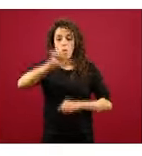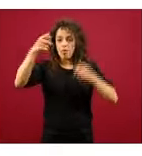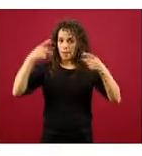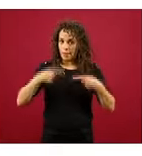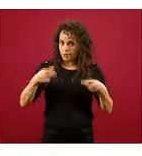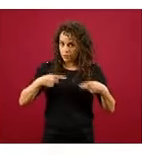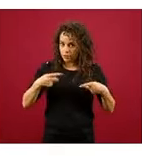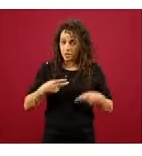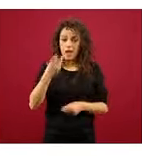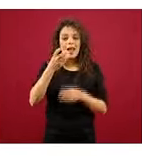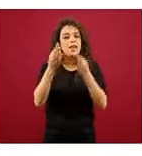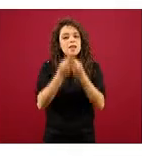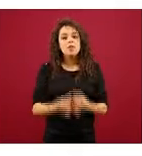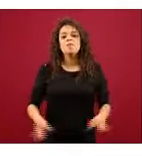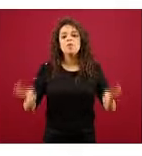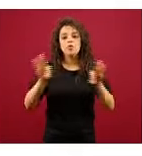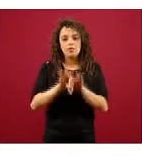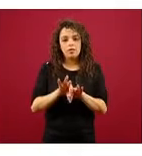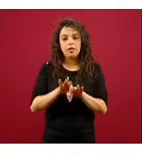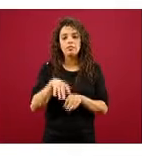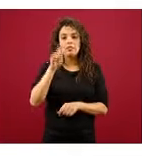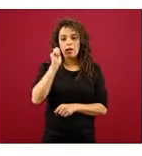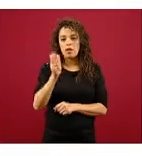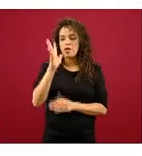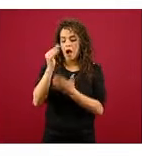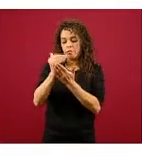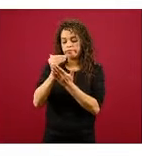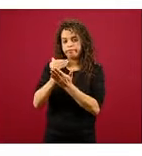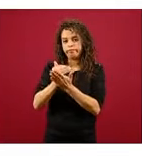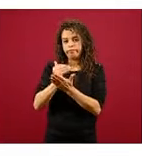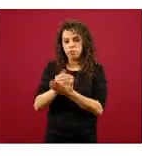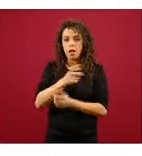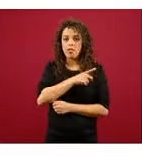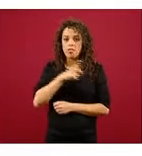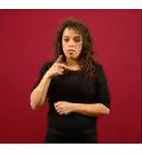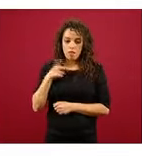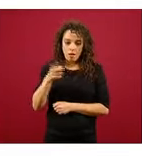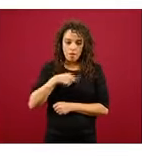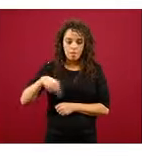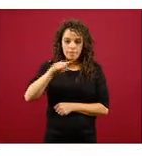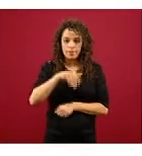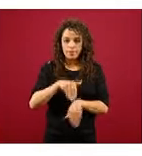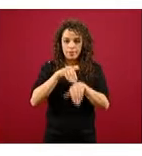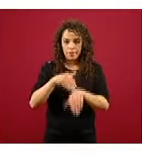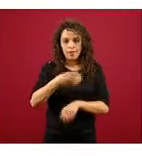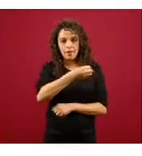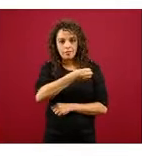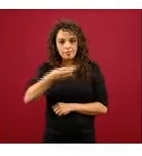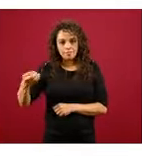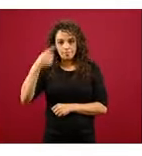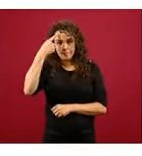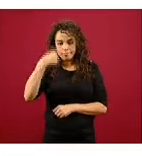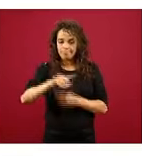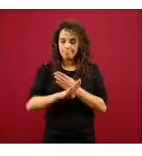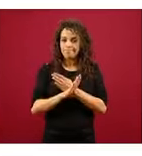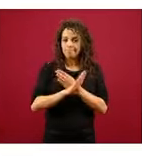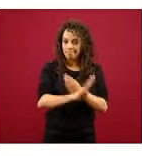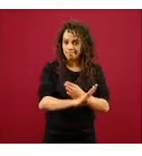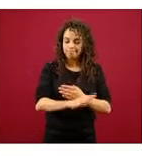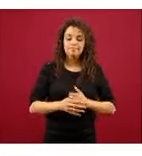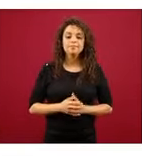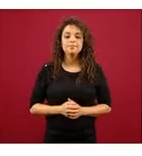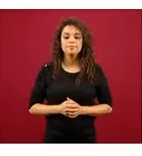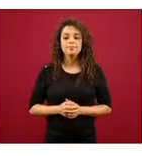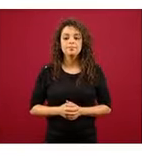importante pues todas las medidas que se han establecido y de las cuales también vamos a seguir continuando con esta charla. También cuando